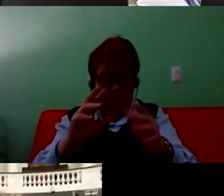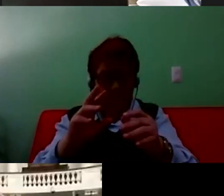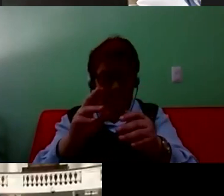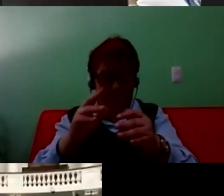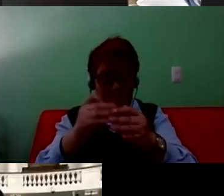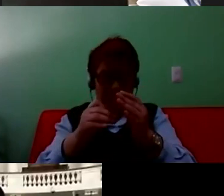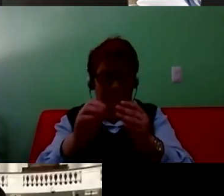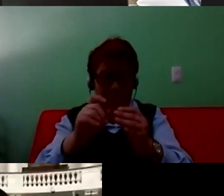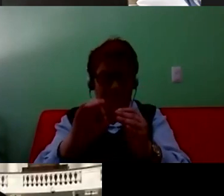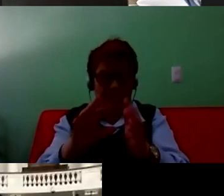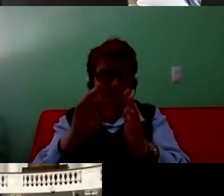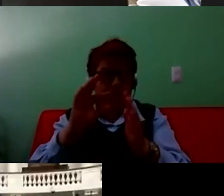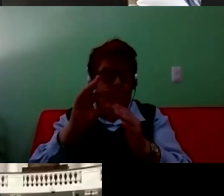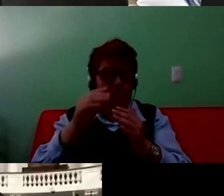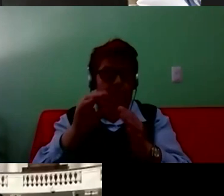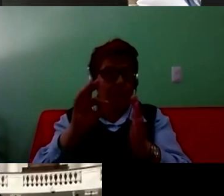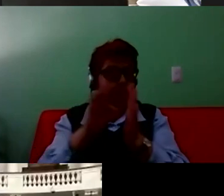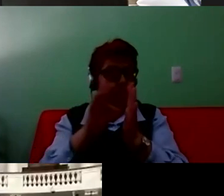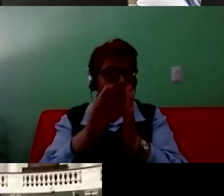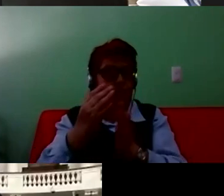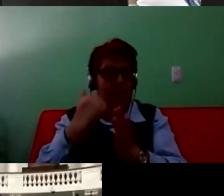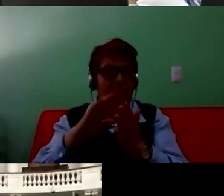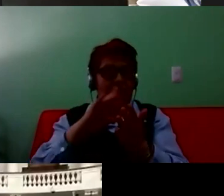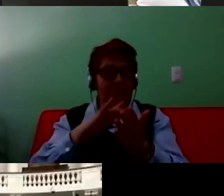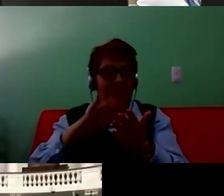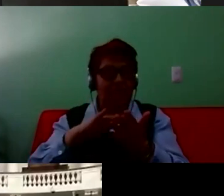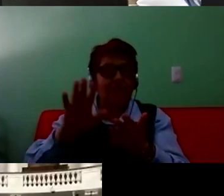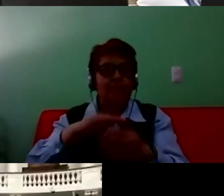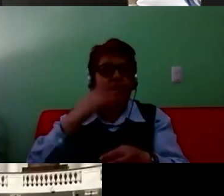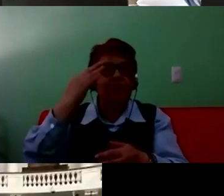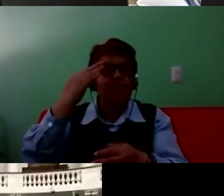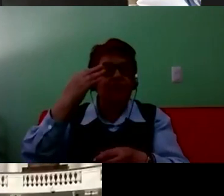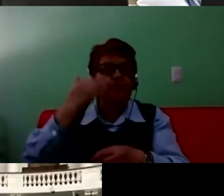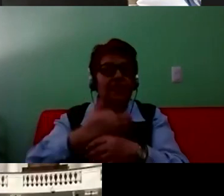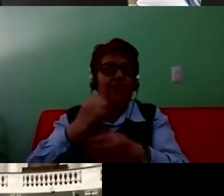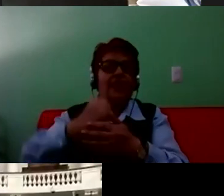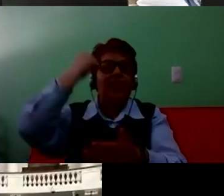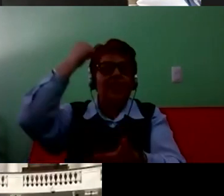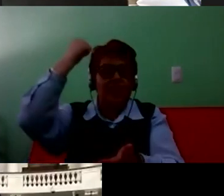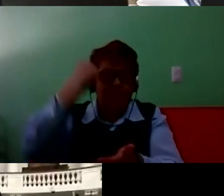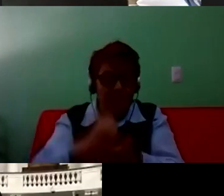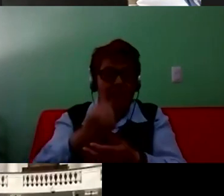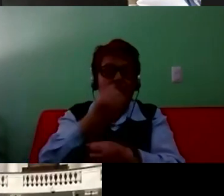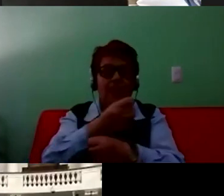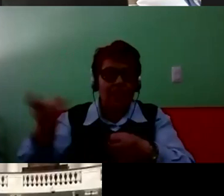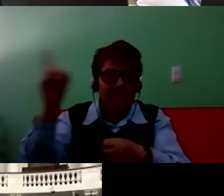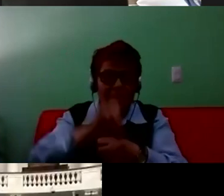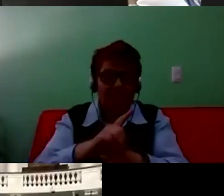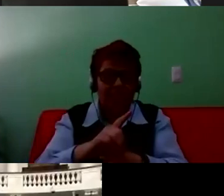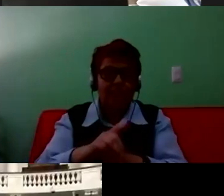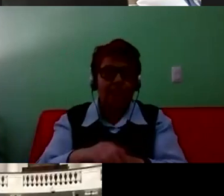En el punto anterior dispensamos la lectura, pero faltó decir que se aprueba el orden del día.